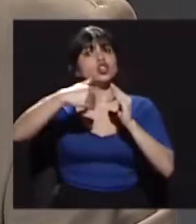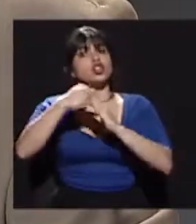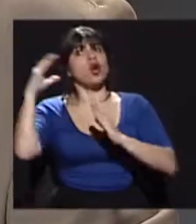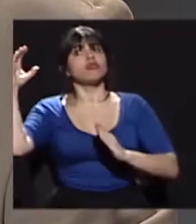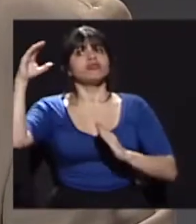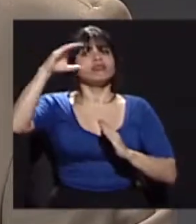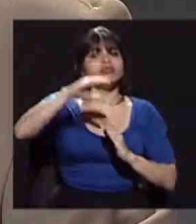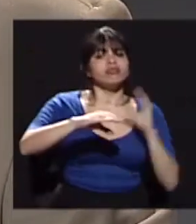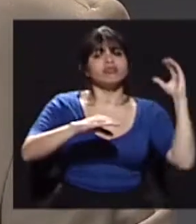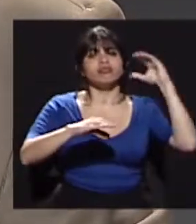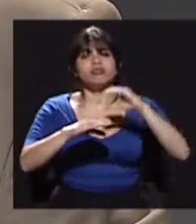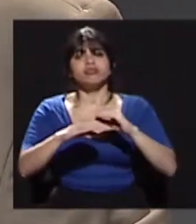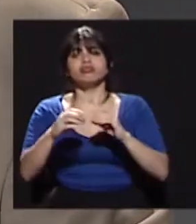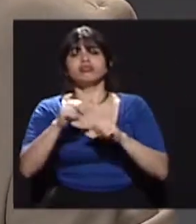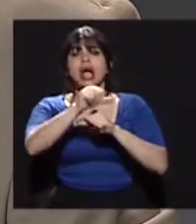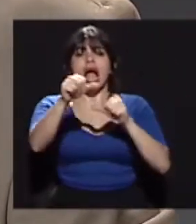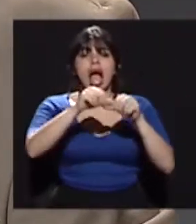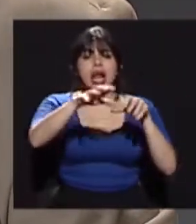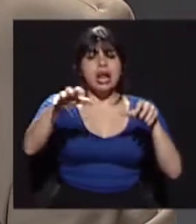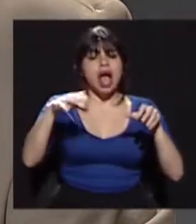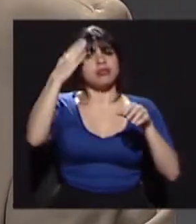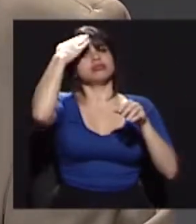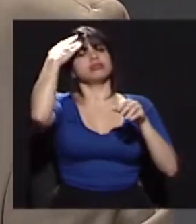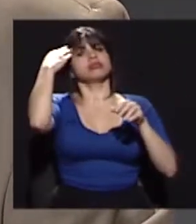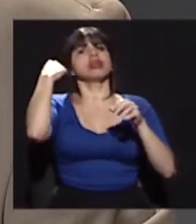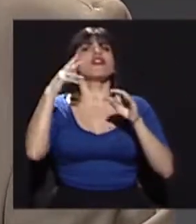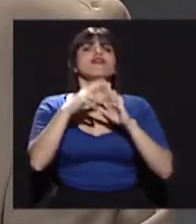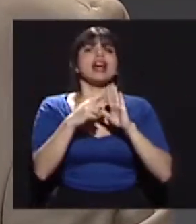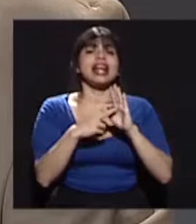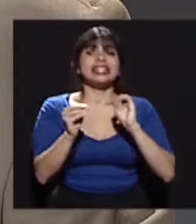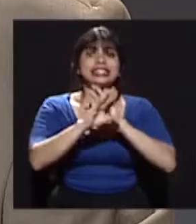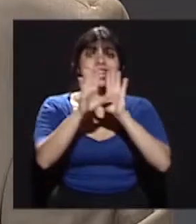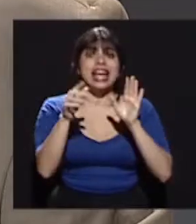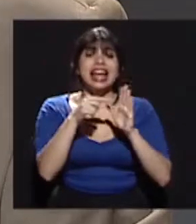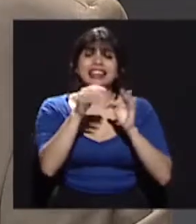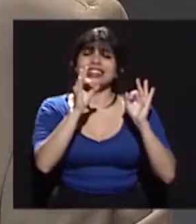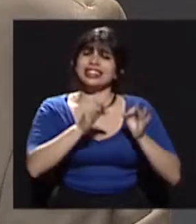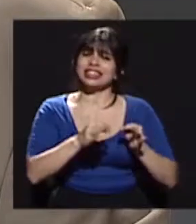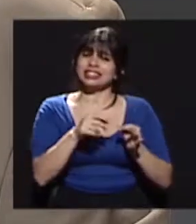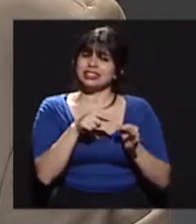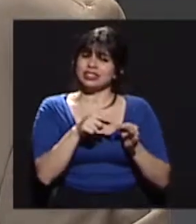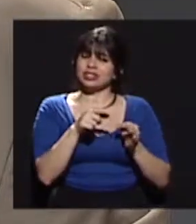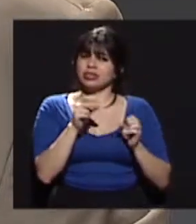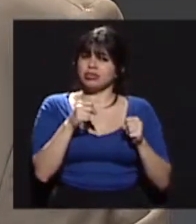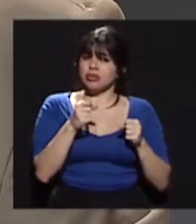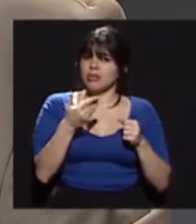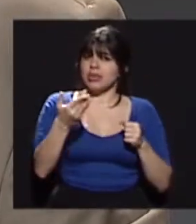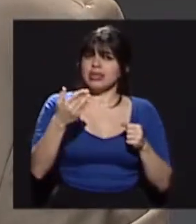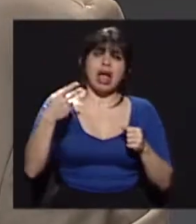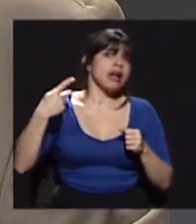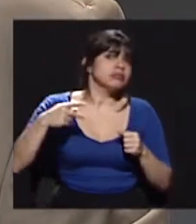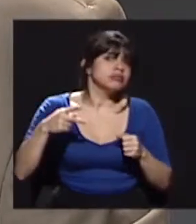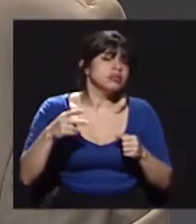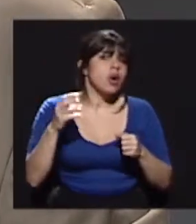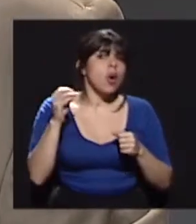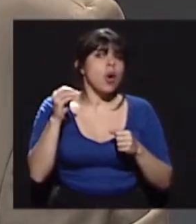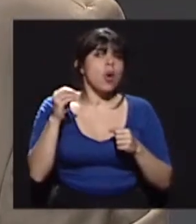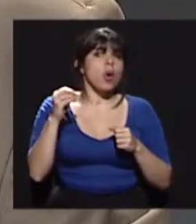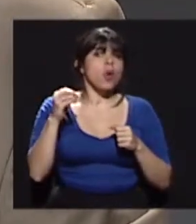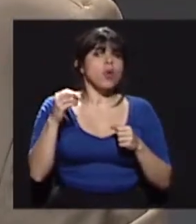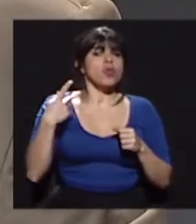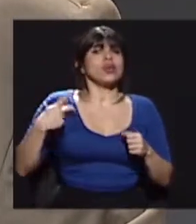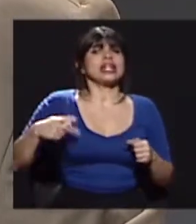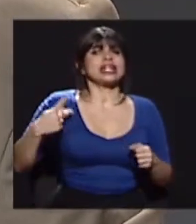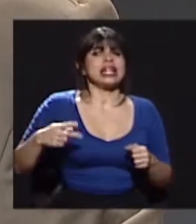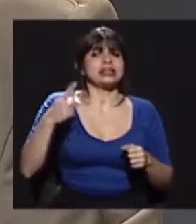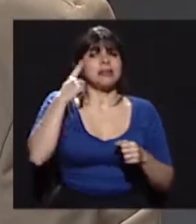que todos los sectores tengan las reglas claras esta decisión no significa un debilitamiento una amenaza o un riesgo